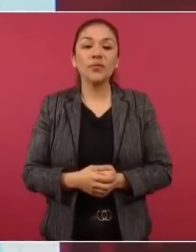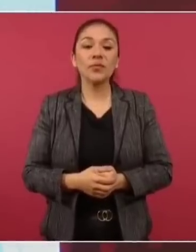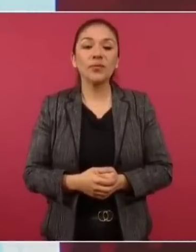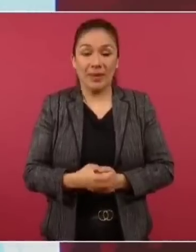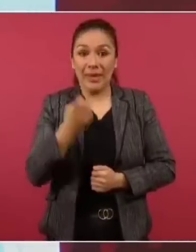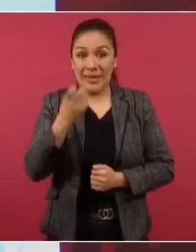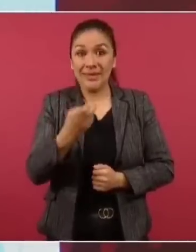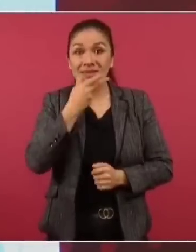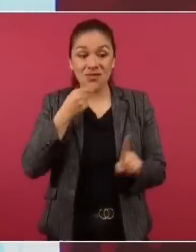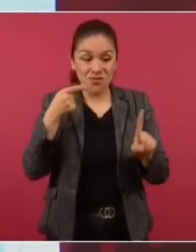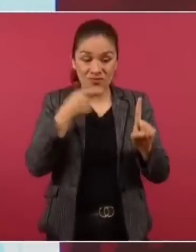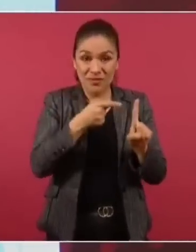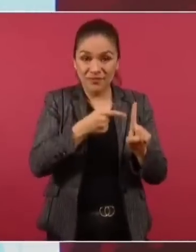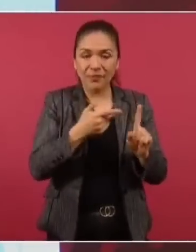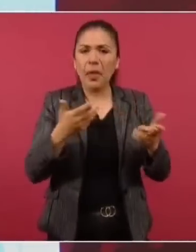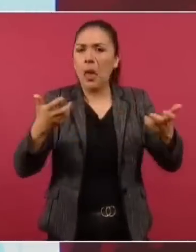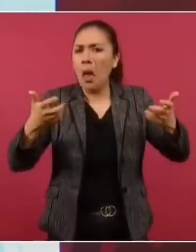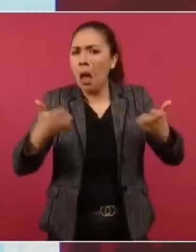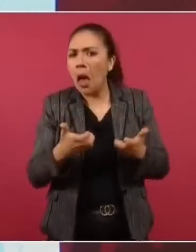Construyó